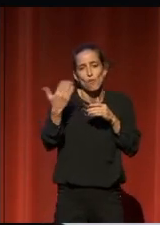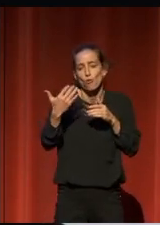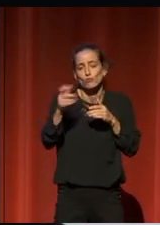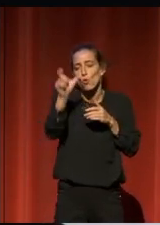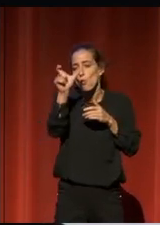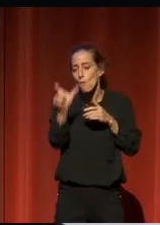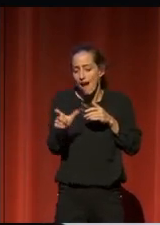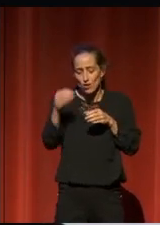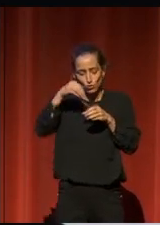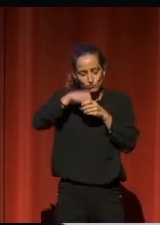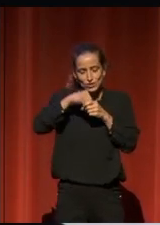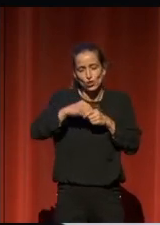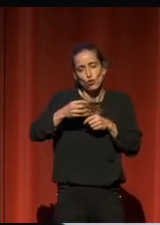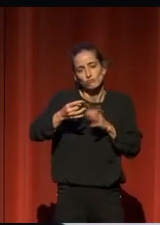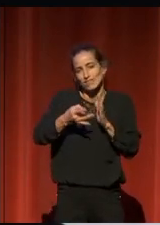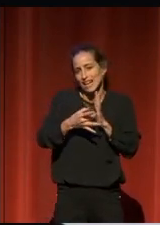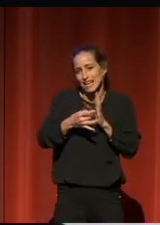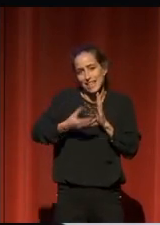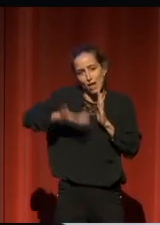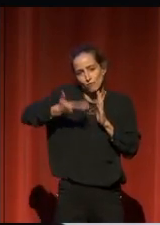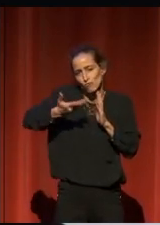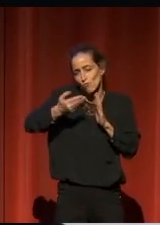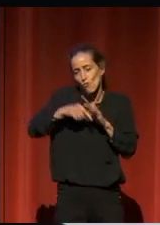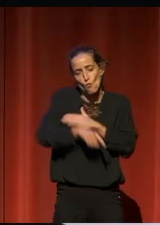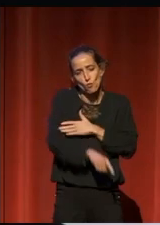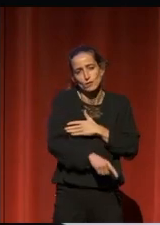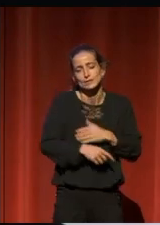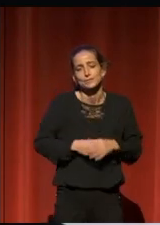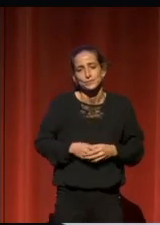humano. Porque esforzarse